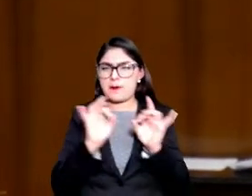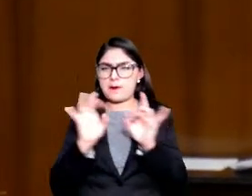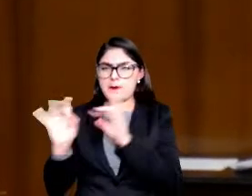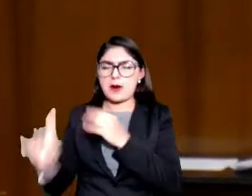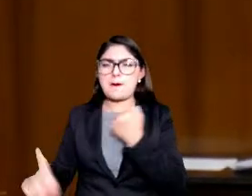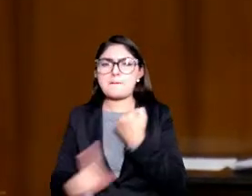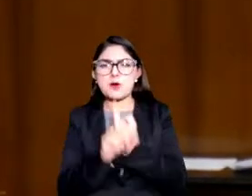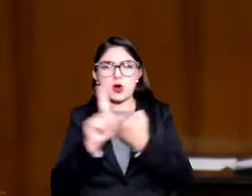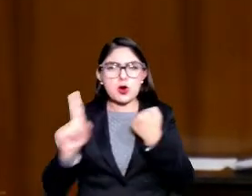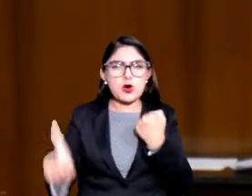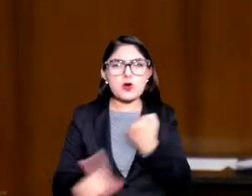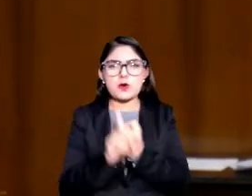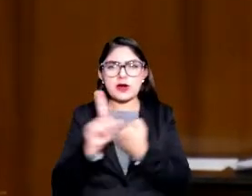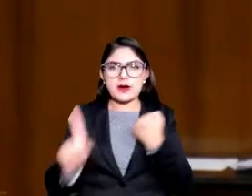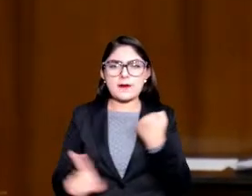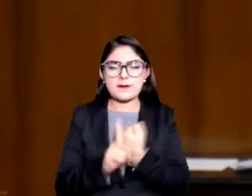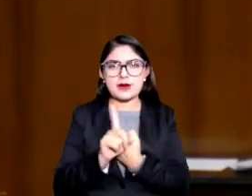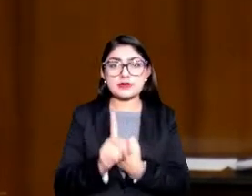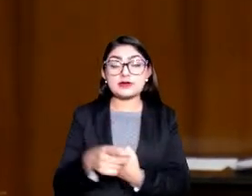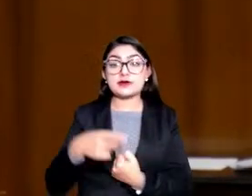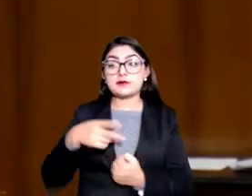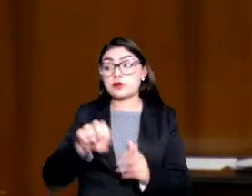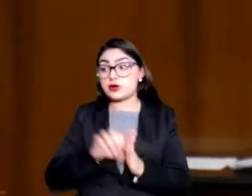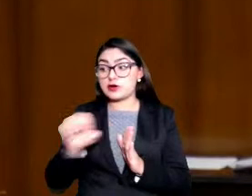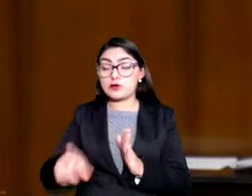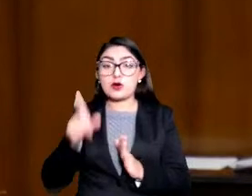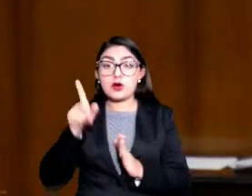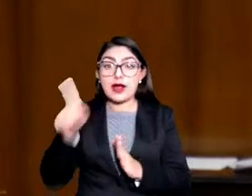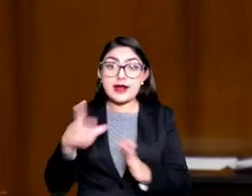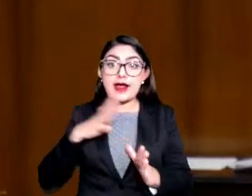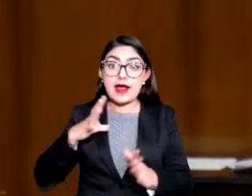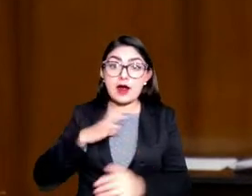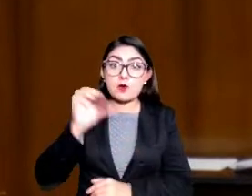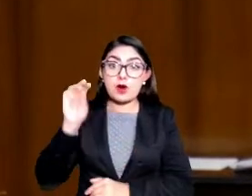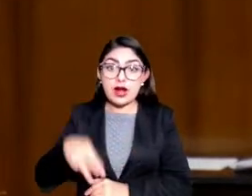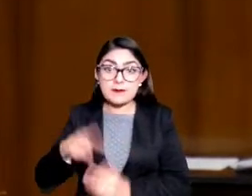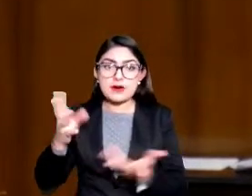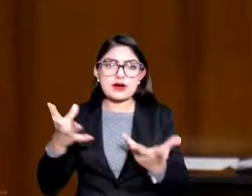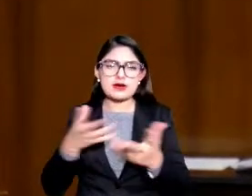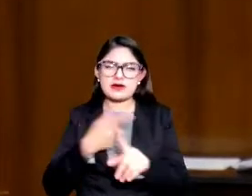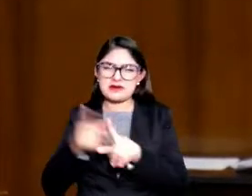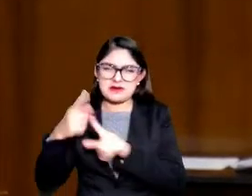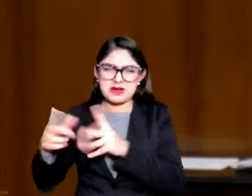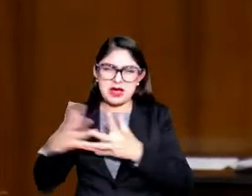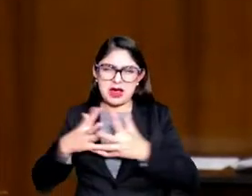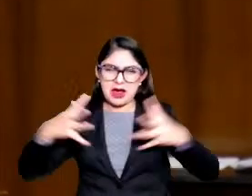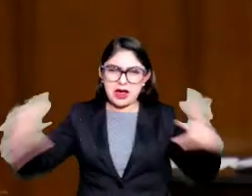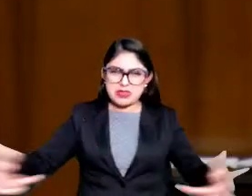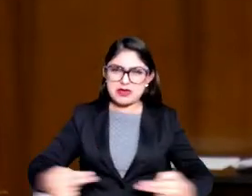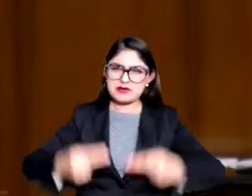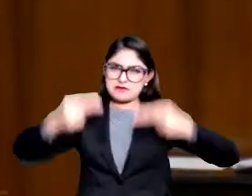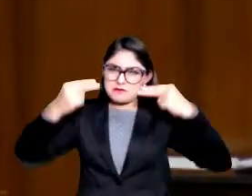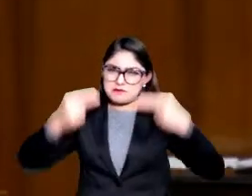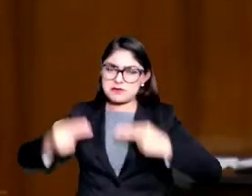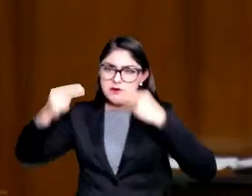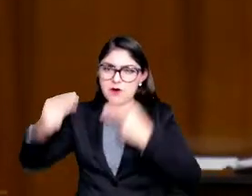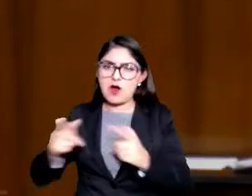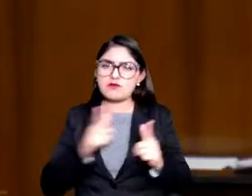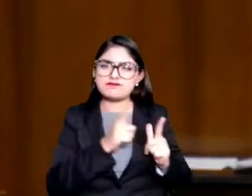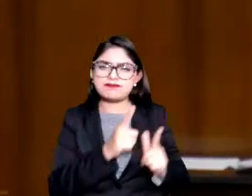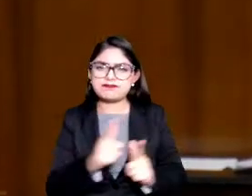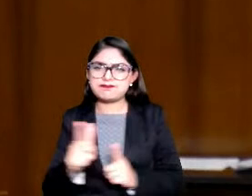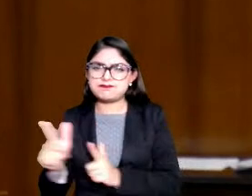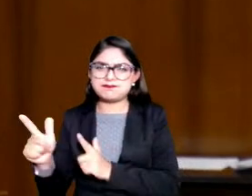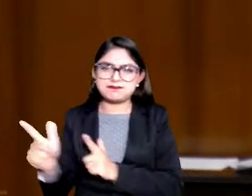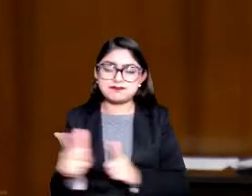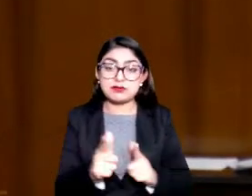que atacan en centros comerciales, que atacan en vialidades y que hay balaceras por todos lados. Nuestro estado no tiene